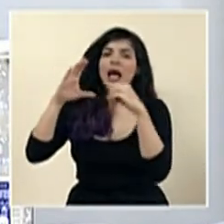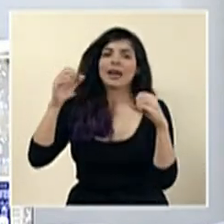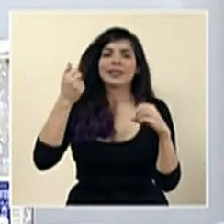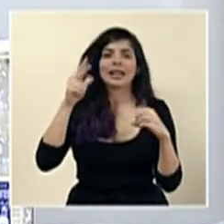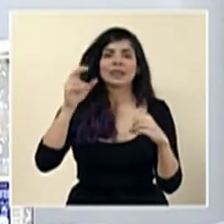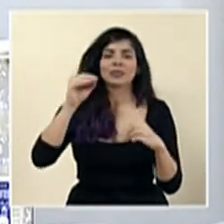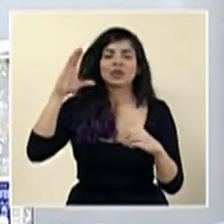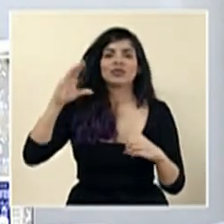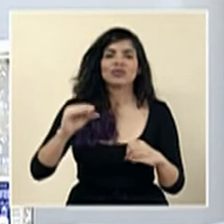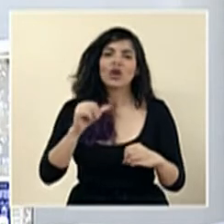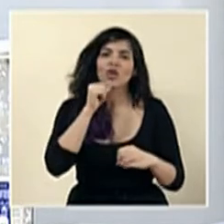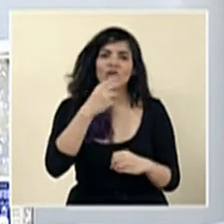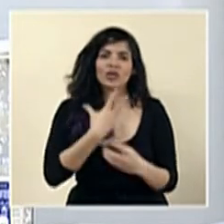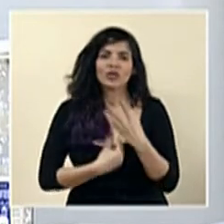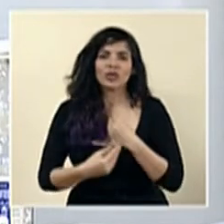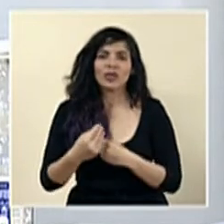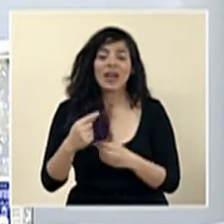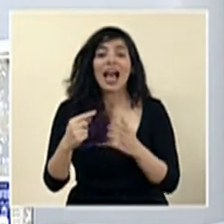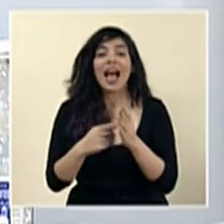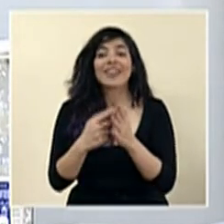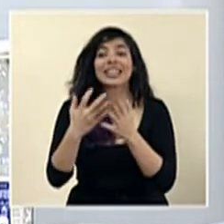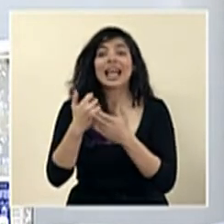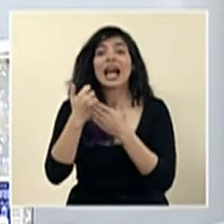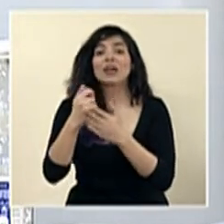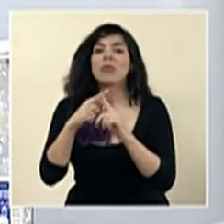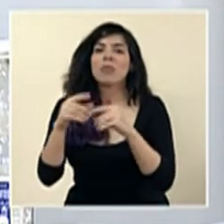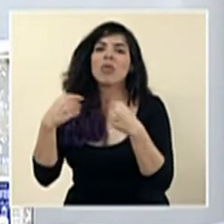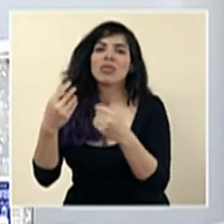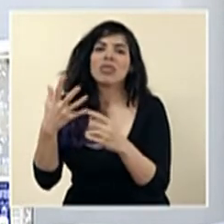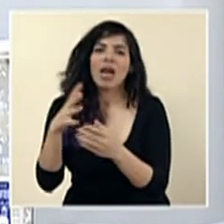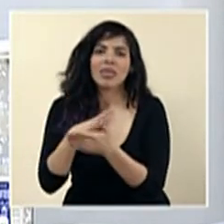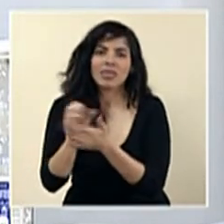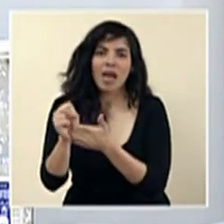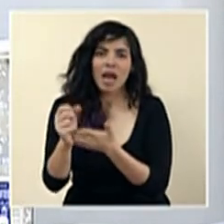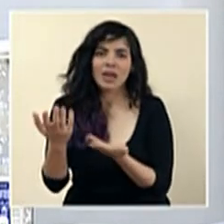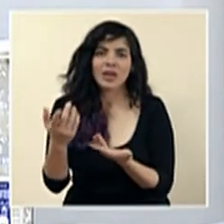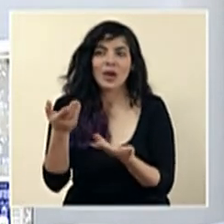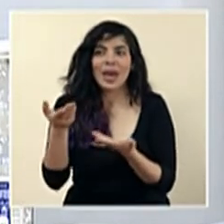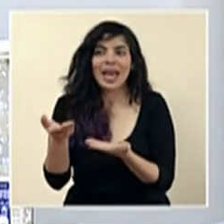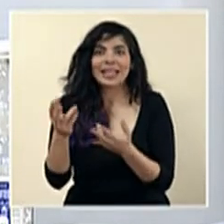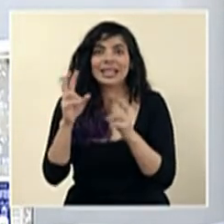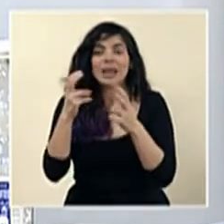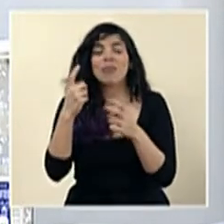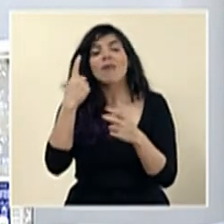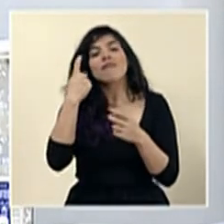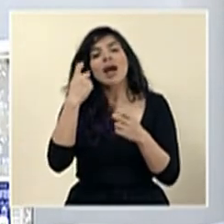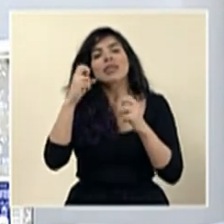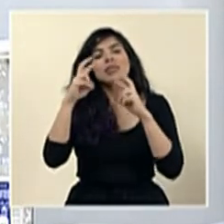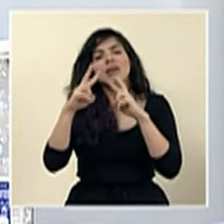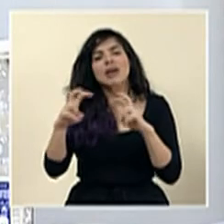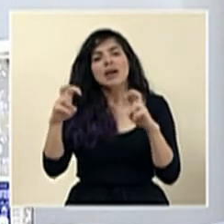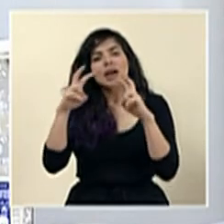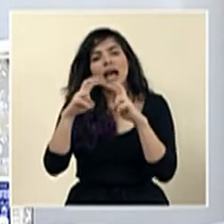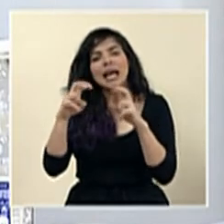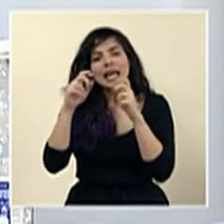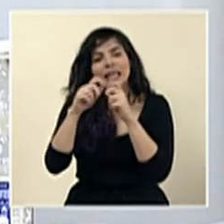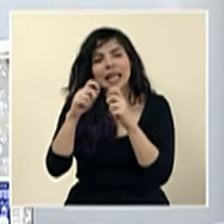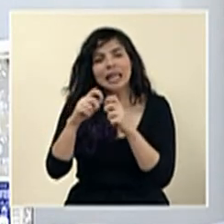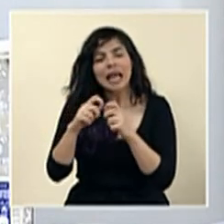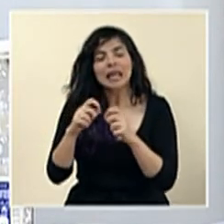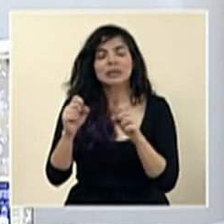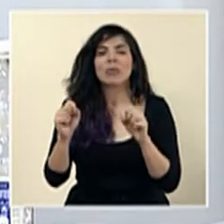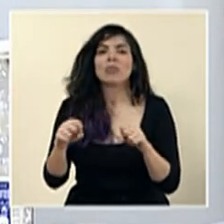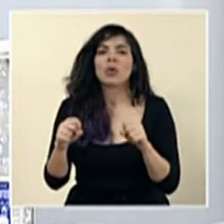sufra. Hay veces se causa daño queriendo ayudar. Este es un caso que, por no analizarlo de manera detallada, se